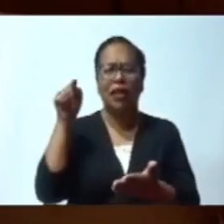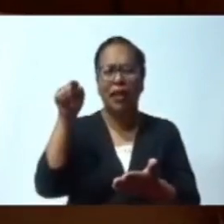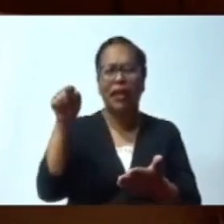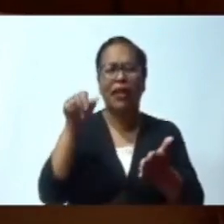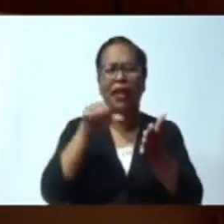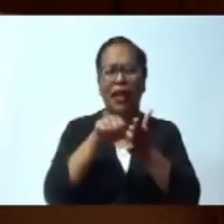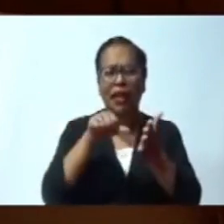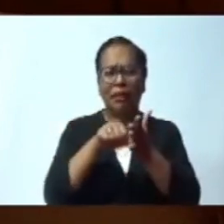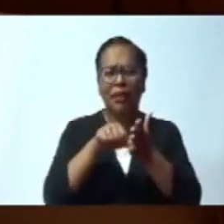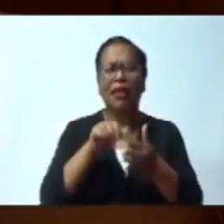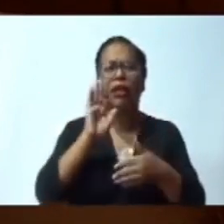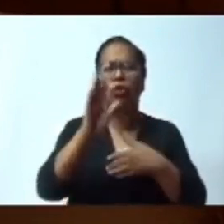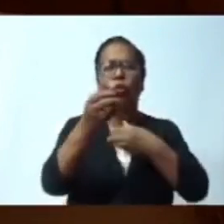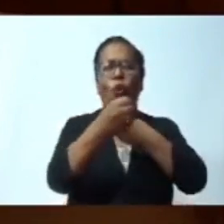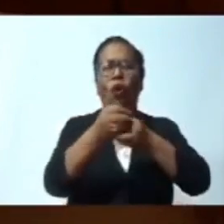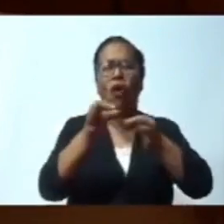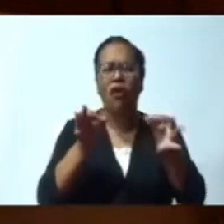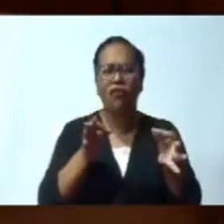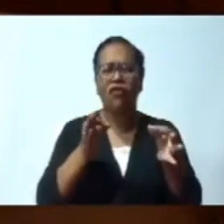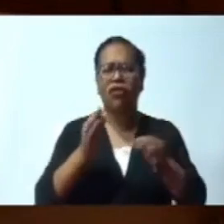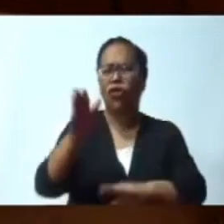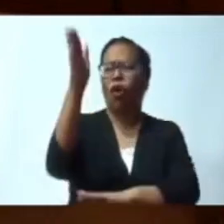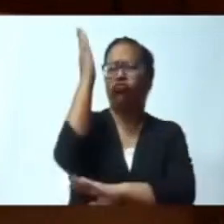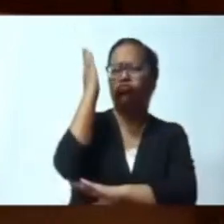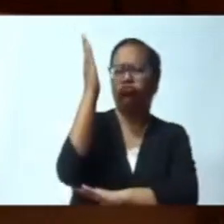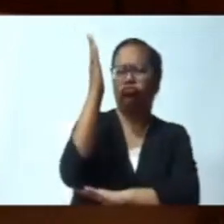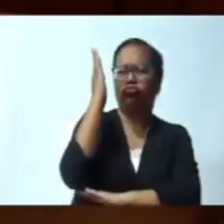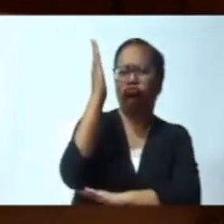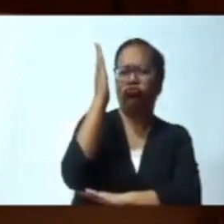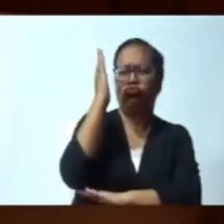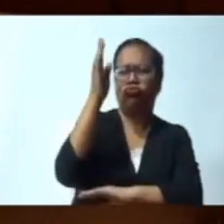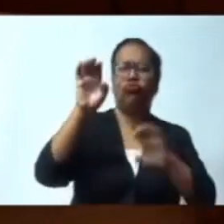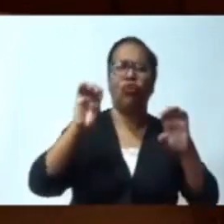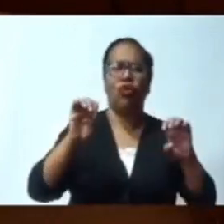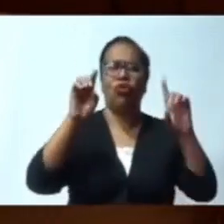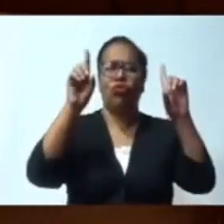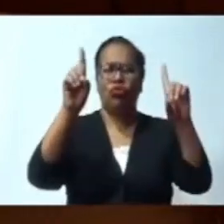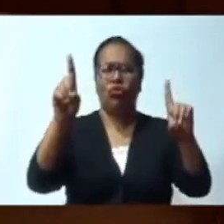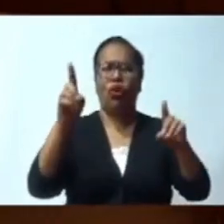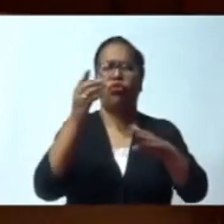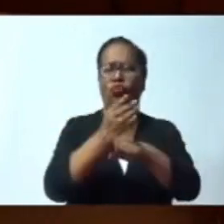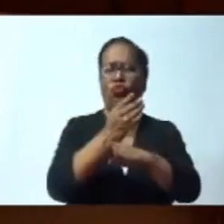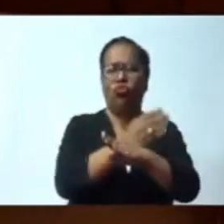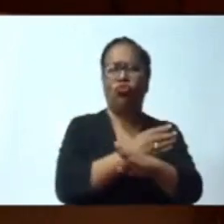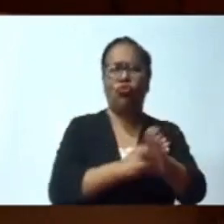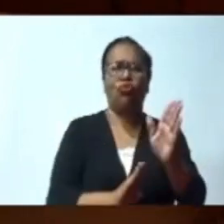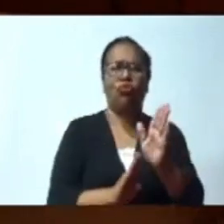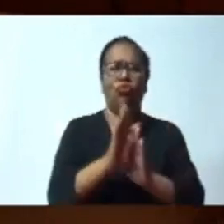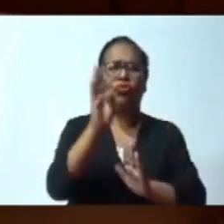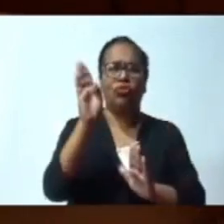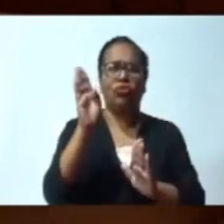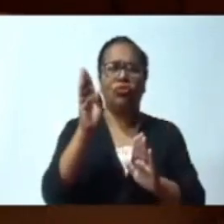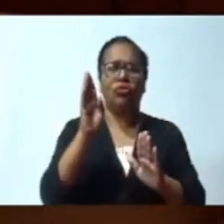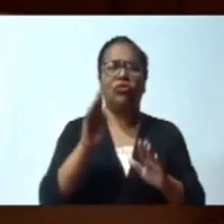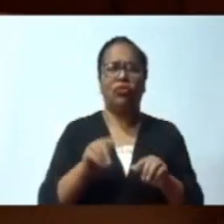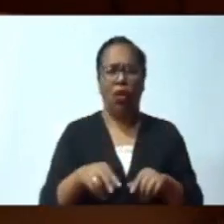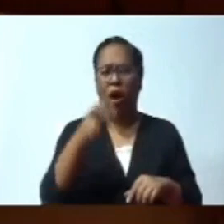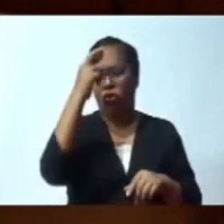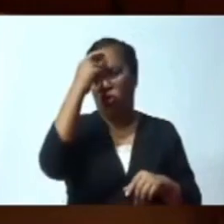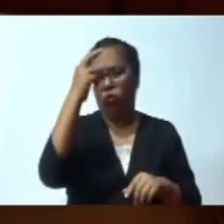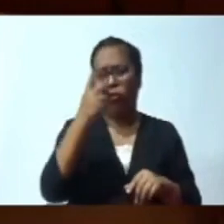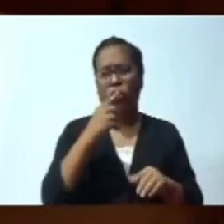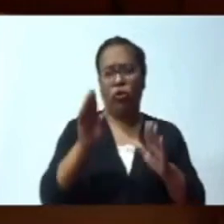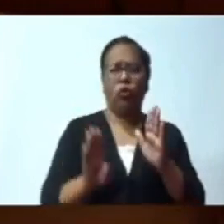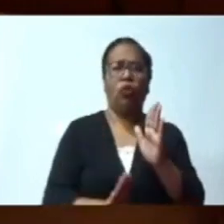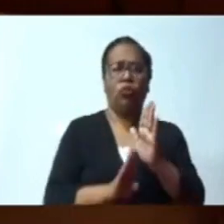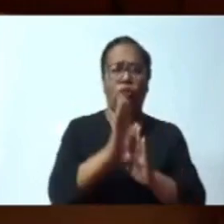educación y pronuncian muchos discursos sobre los avances que dicen que tiene la República Dominicana en la educación, pero